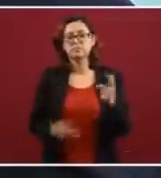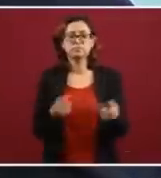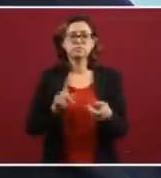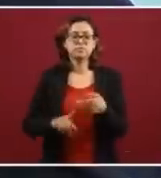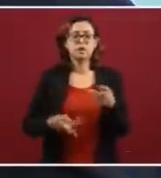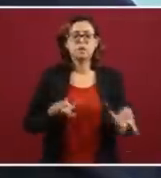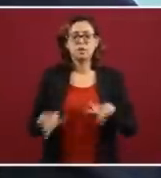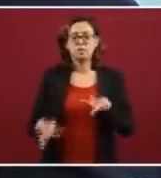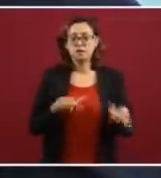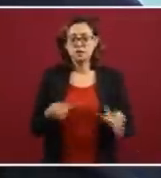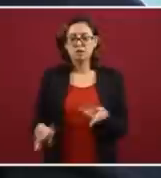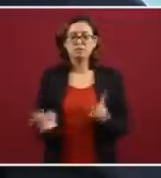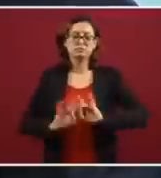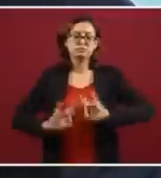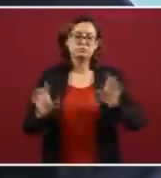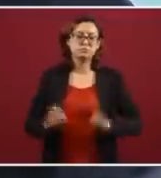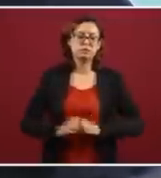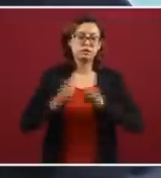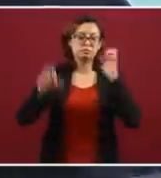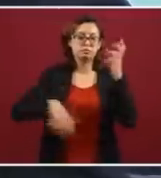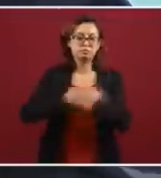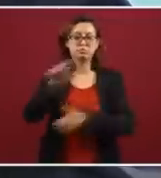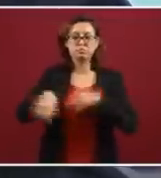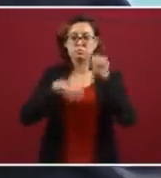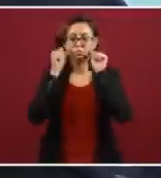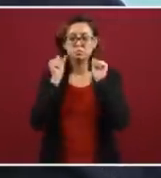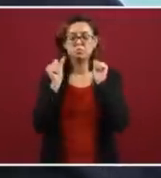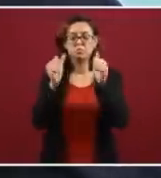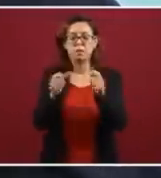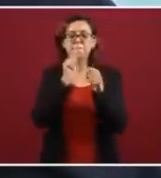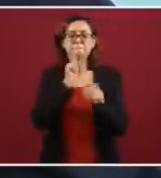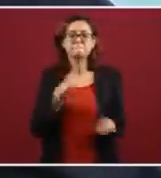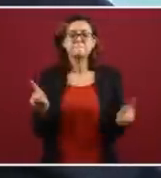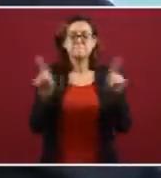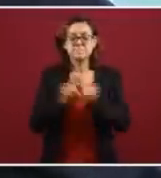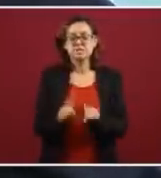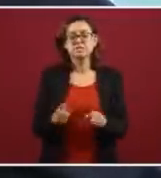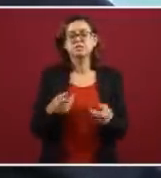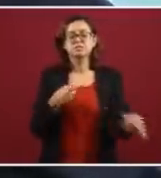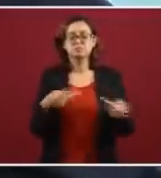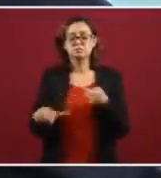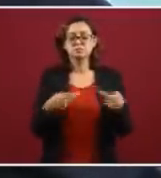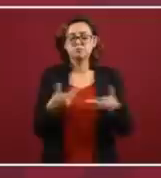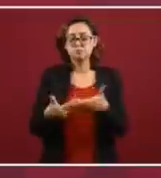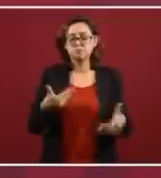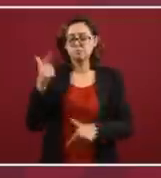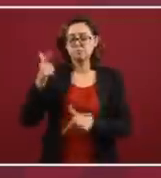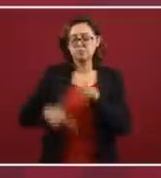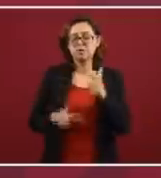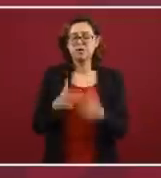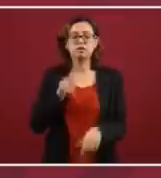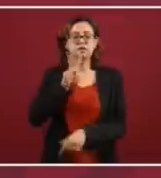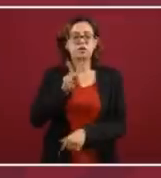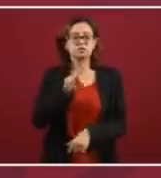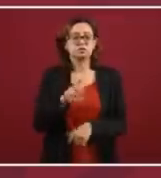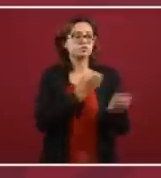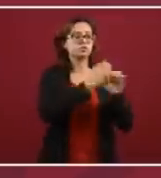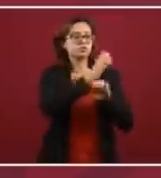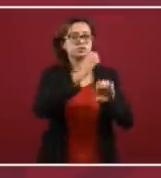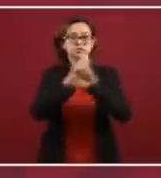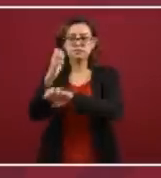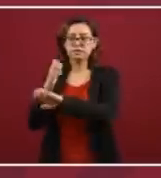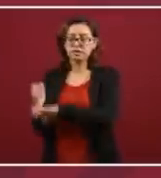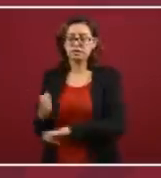y la atención de emergencias y desastres. Además, la implementación de un plan prevencismo en 18 estados de nuestro país